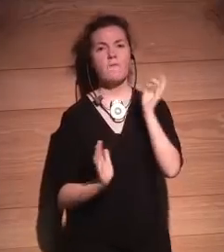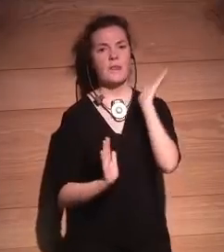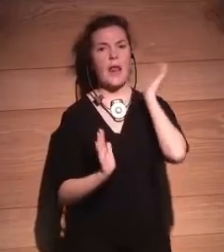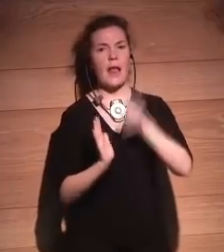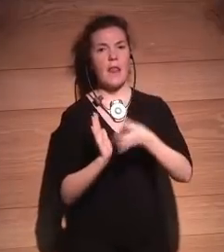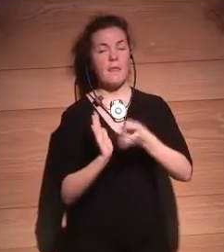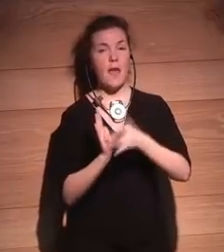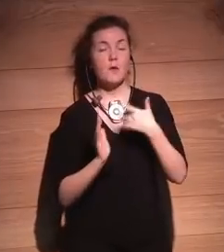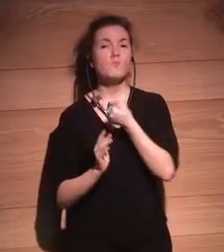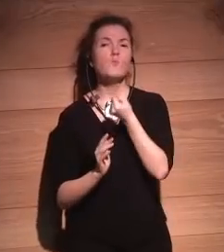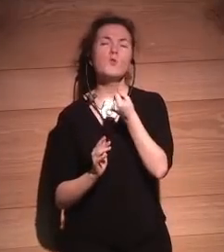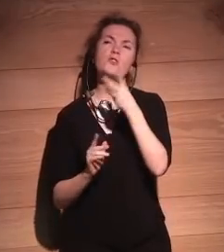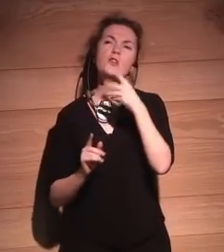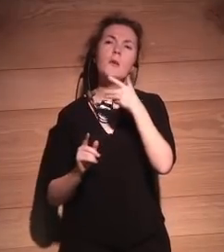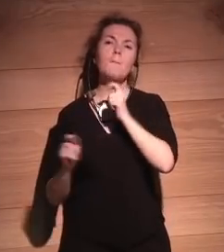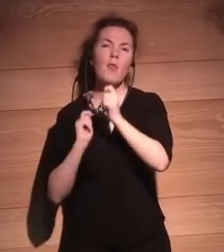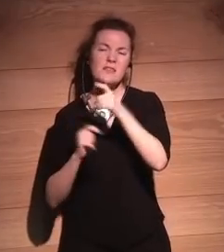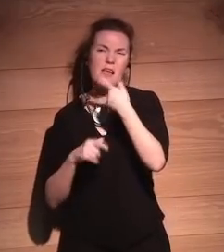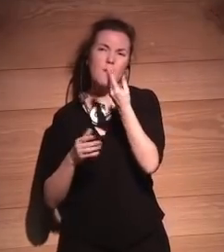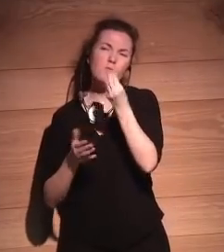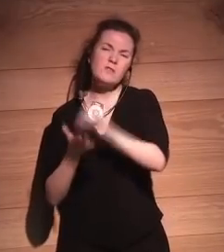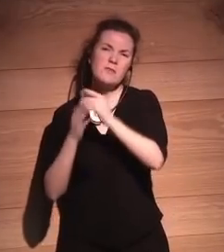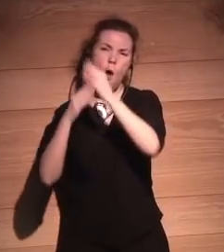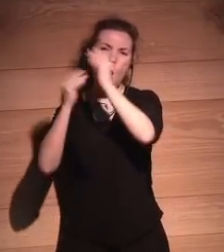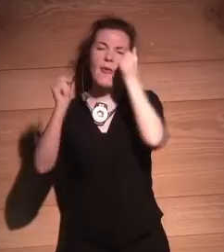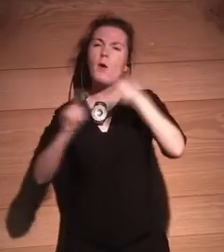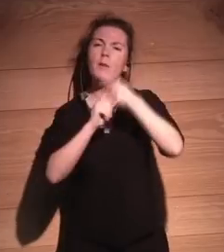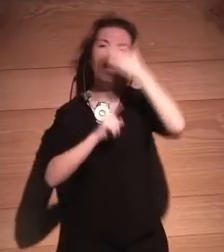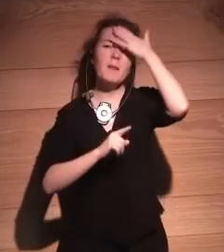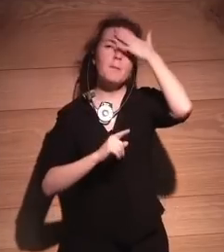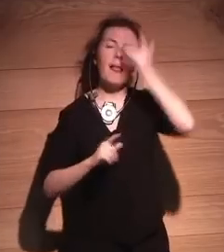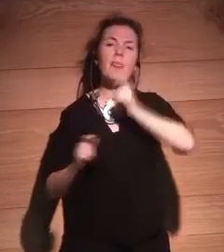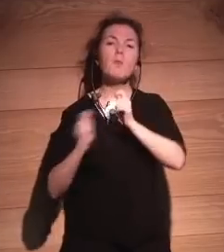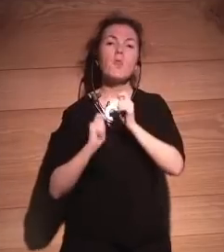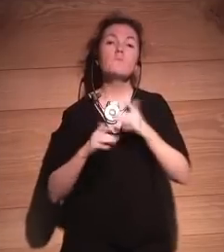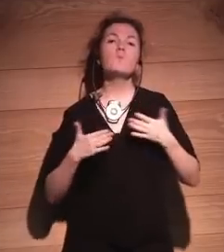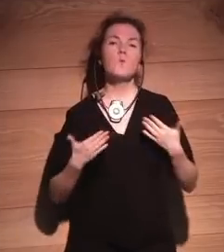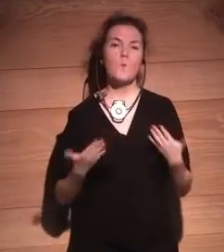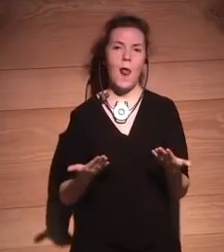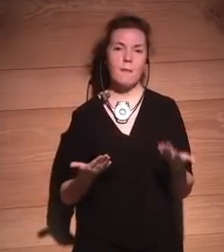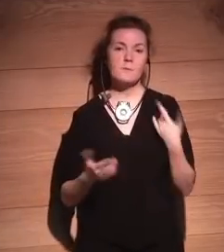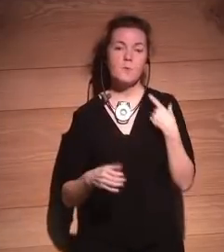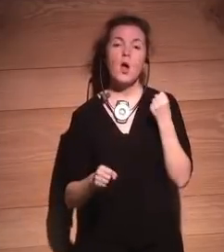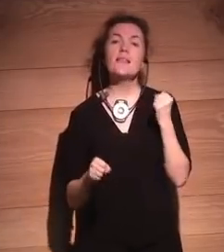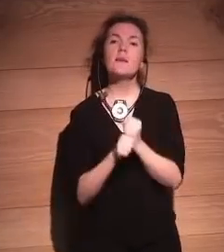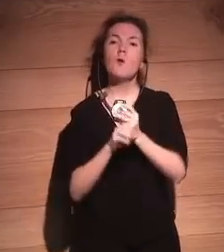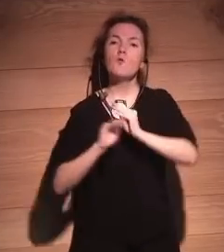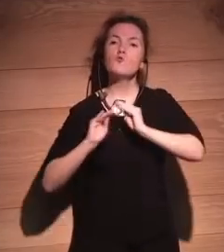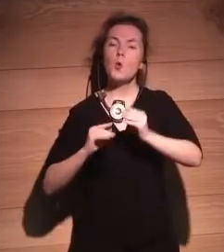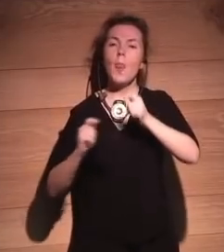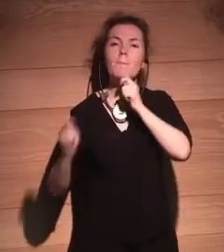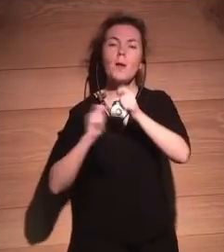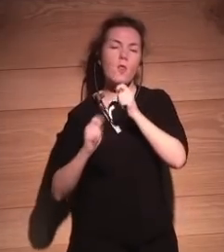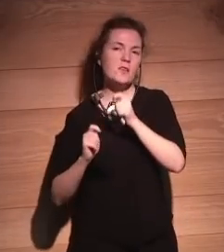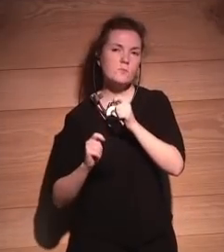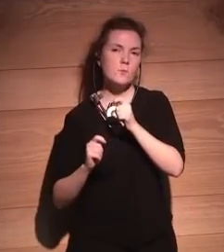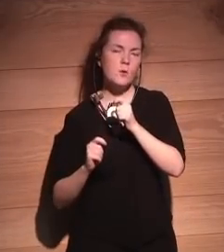de comunicación se han olvidado, y muchos periodistas se han olvidado del objetivo principal del periodismo y la misión del periodismo, de la